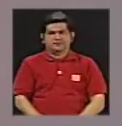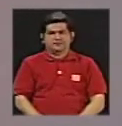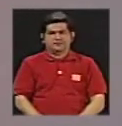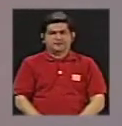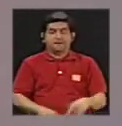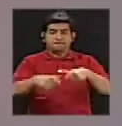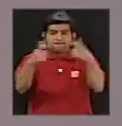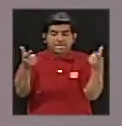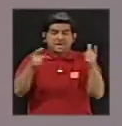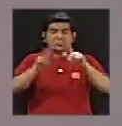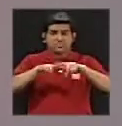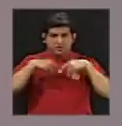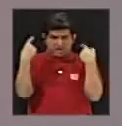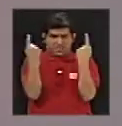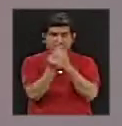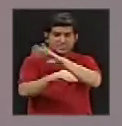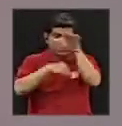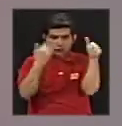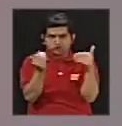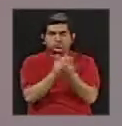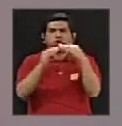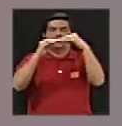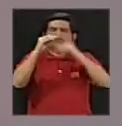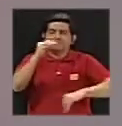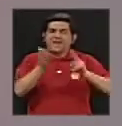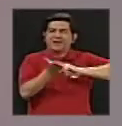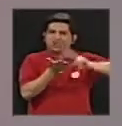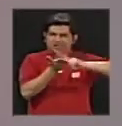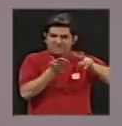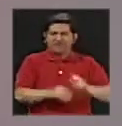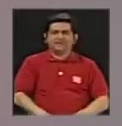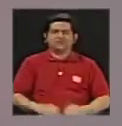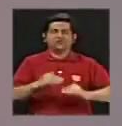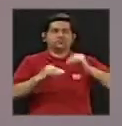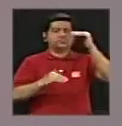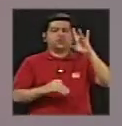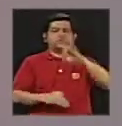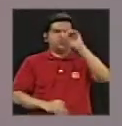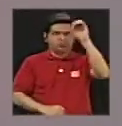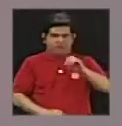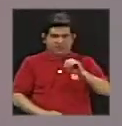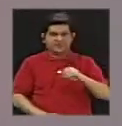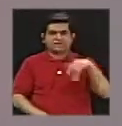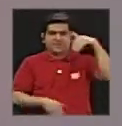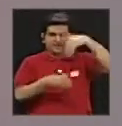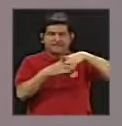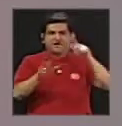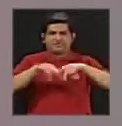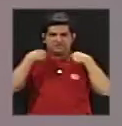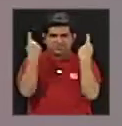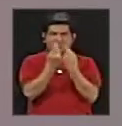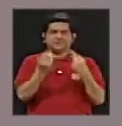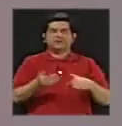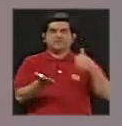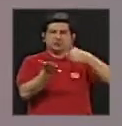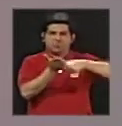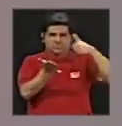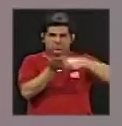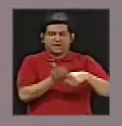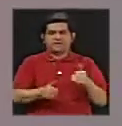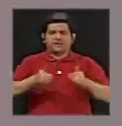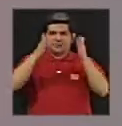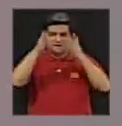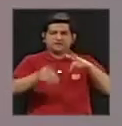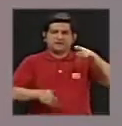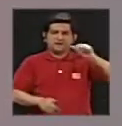en la mayoría de los partidos, es decir, en todos los partidos menos en Liberación, más del 80% dentro de cada partido votarían por el candidato